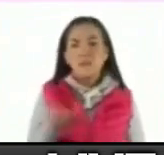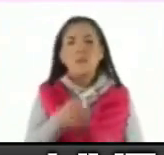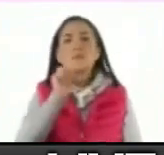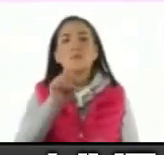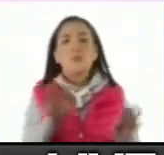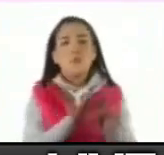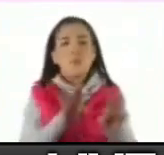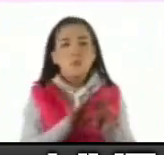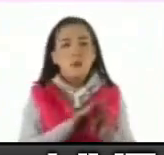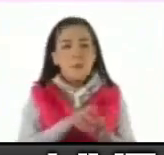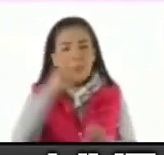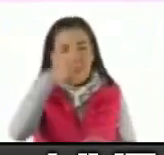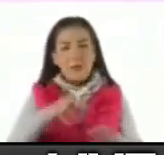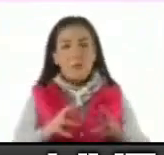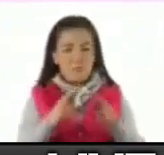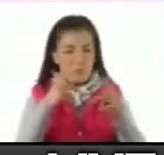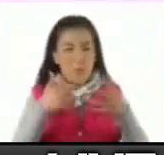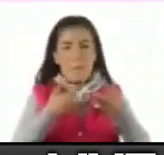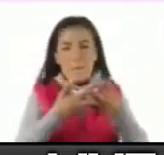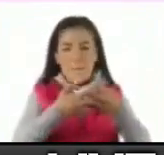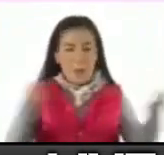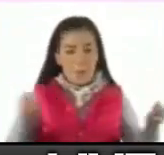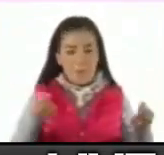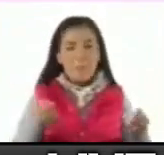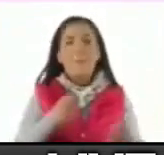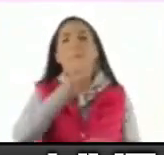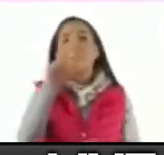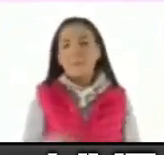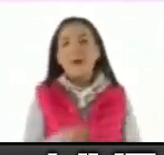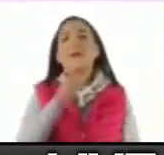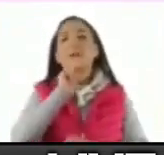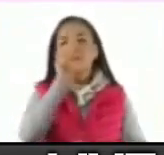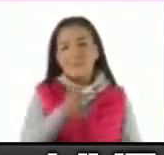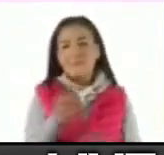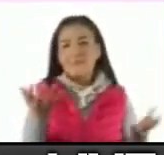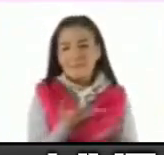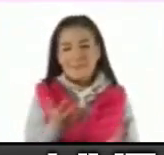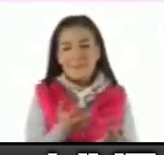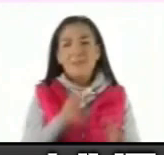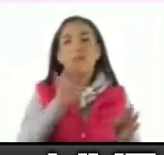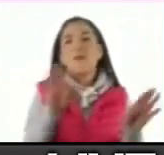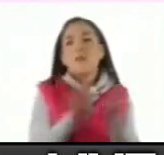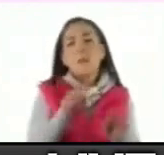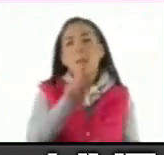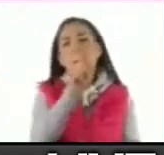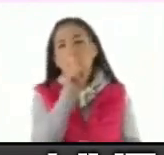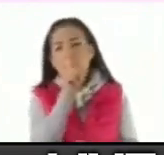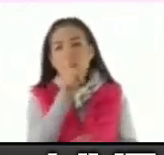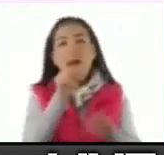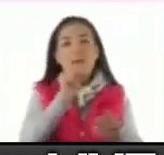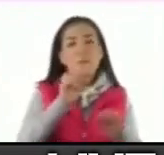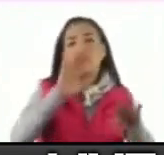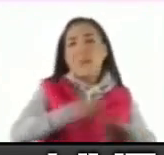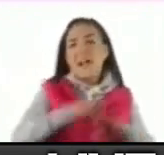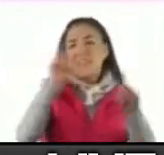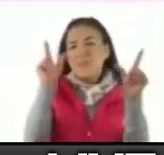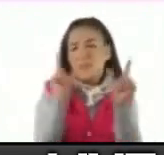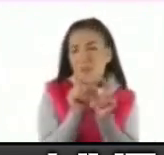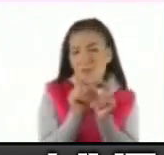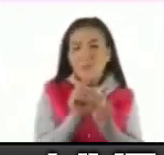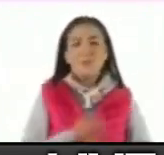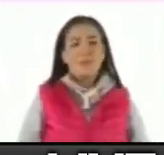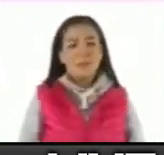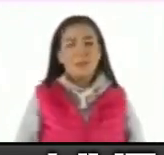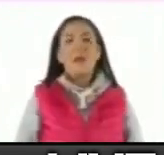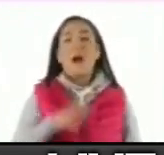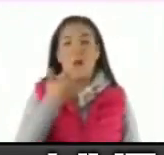catalizadores con el objeto de romper las macromoléculas y que resulten moléculas simples o más pequeñas. Existen